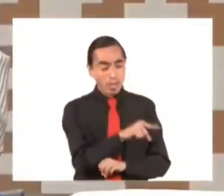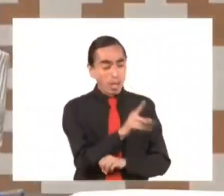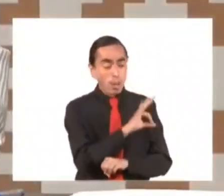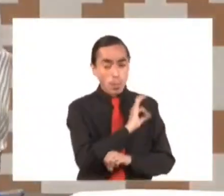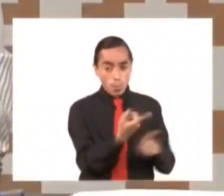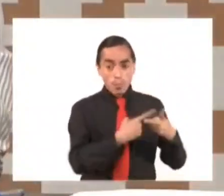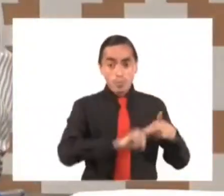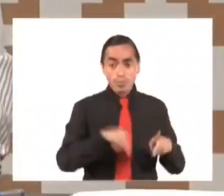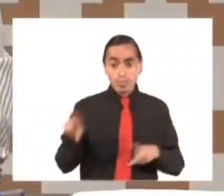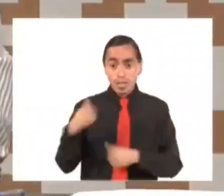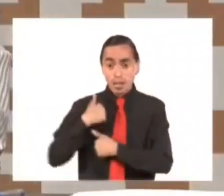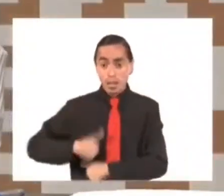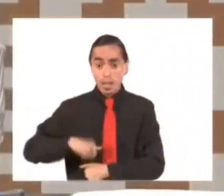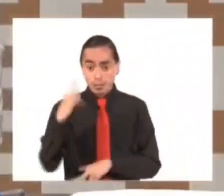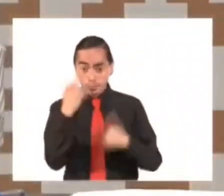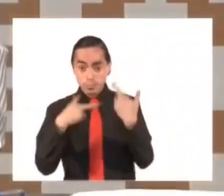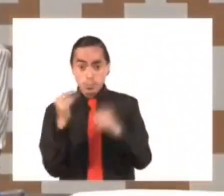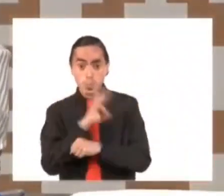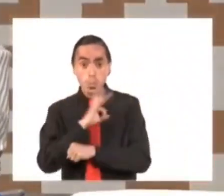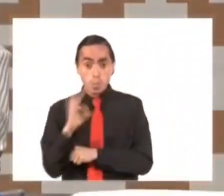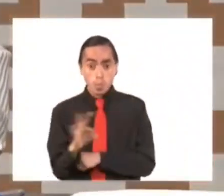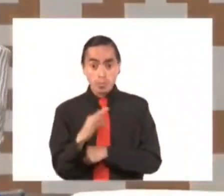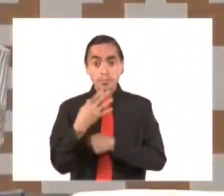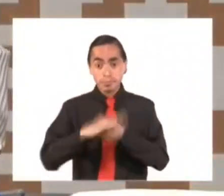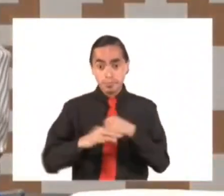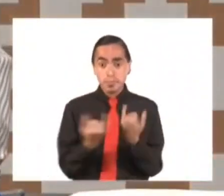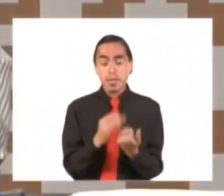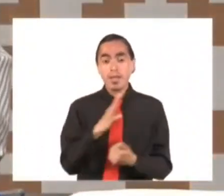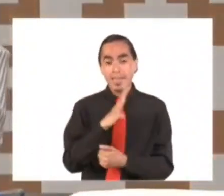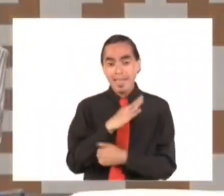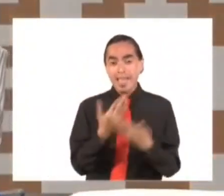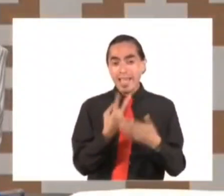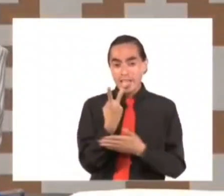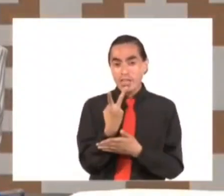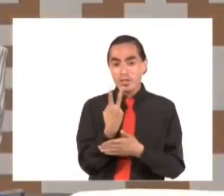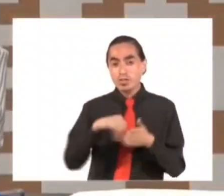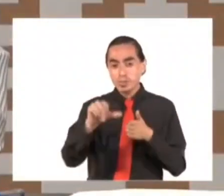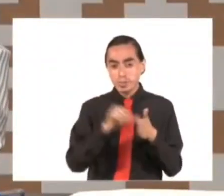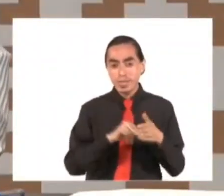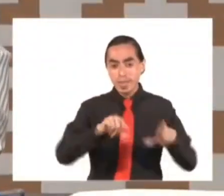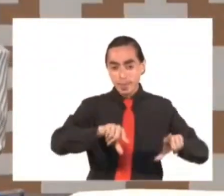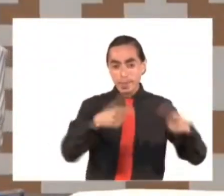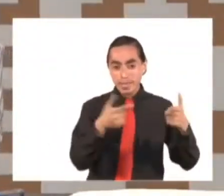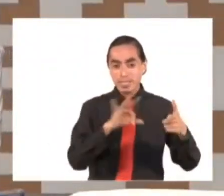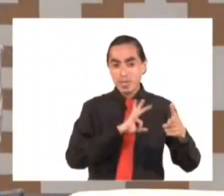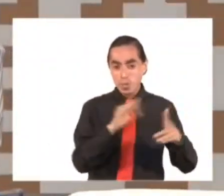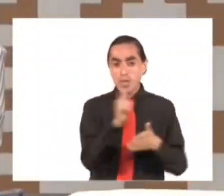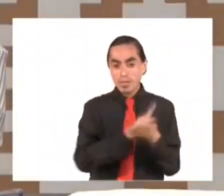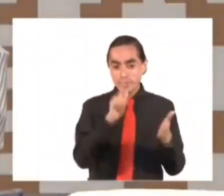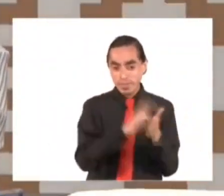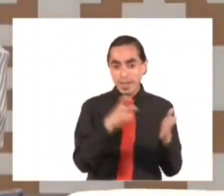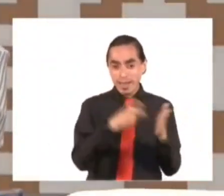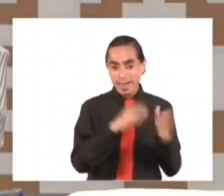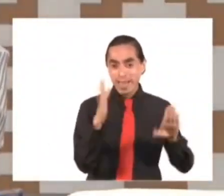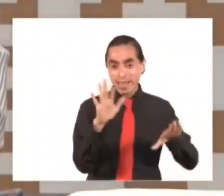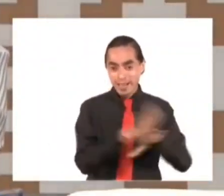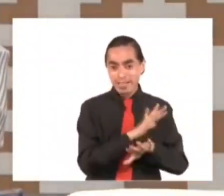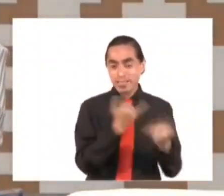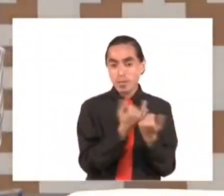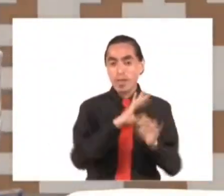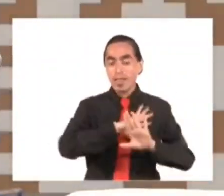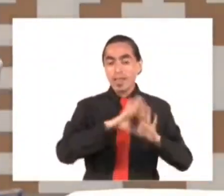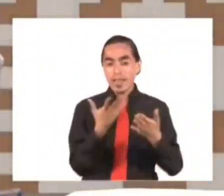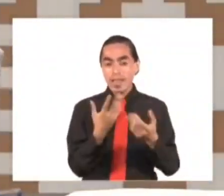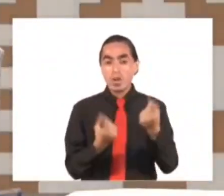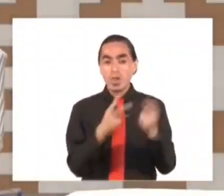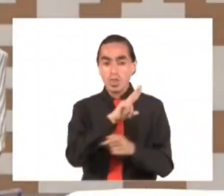comenzar a operar. Les doy un dato. Hace 2 meses lanzamos esta plataforma, esta modificación a la ley. Hemos tenido más de 150 establecimientos